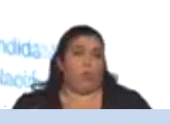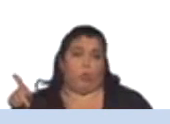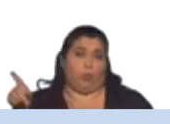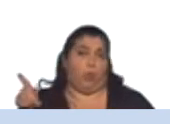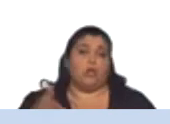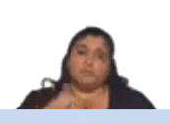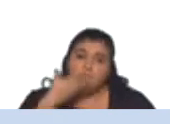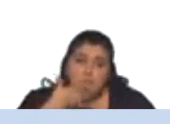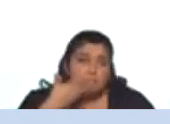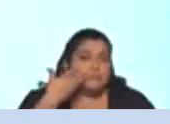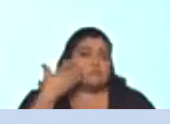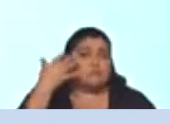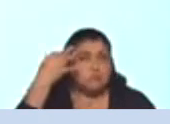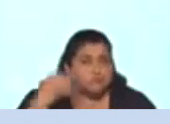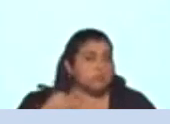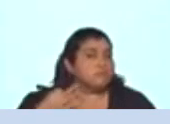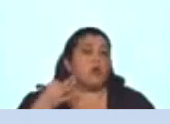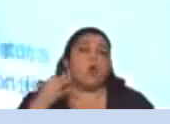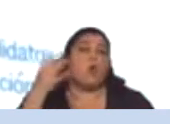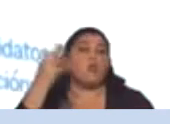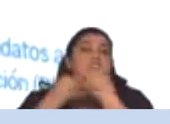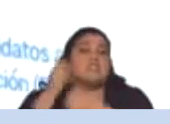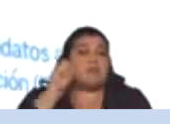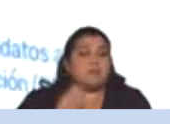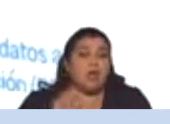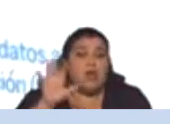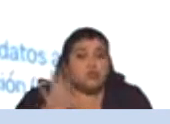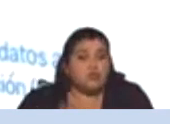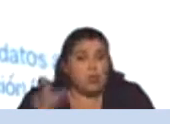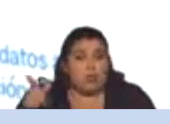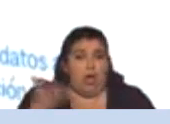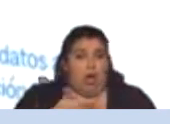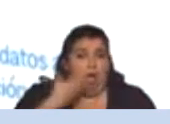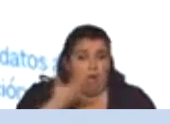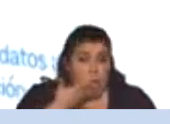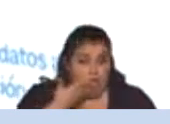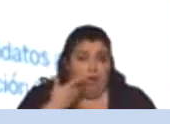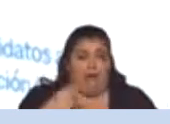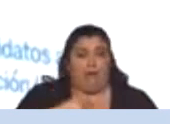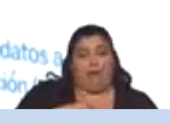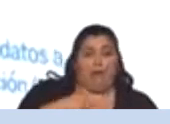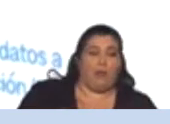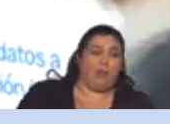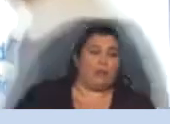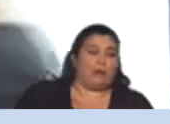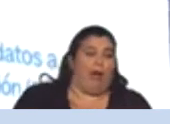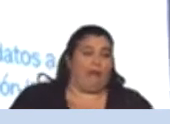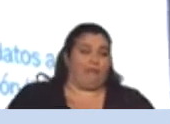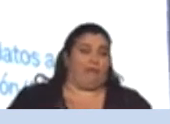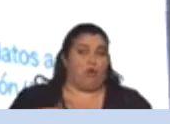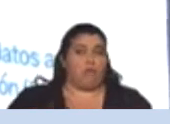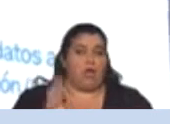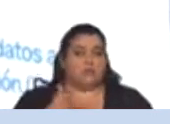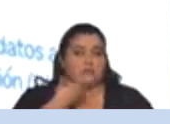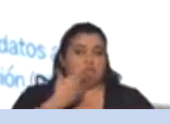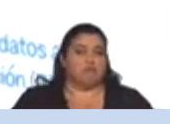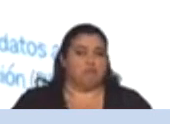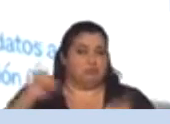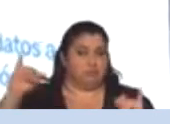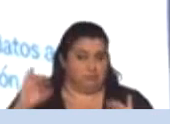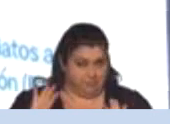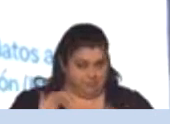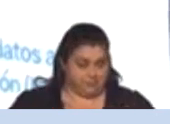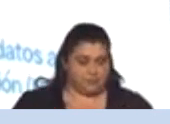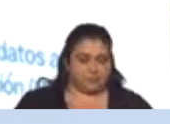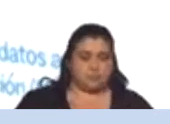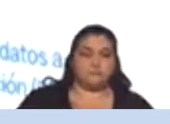tenga que rendir cuentas con la justicia penal respecto de las men tias que por intentar ganar dos o tres votos hizo públicamente en el mismo momento